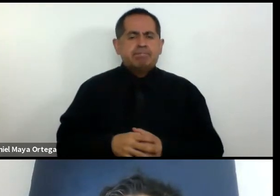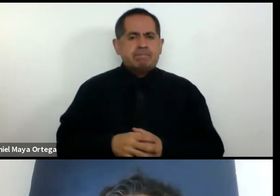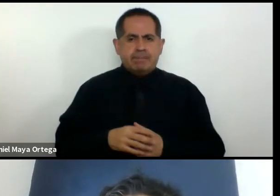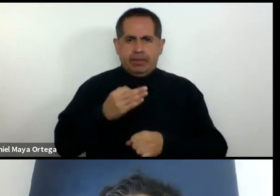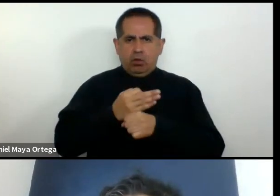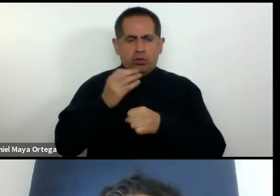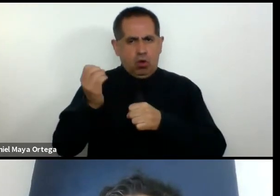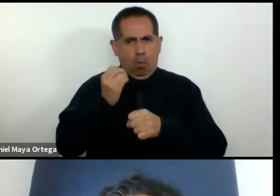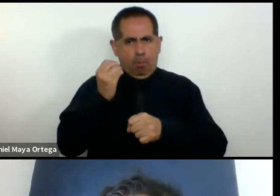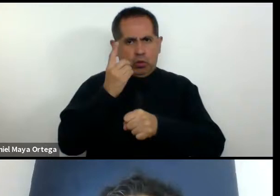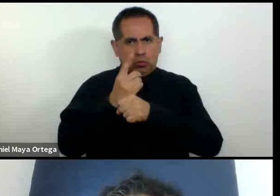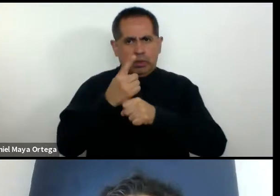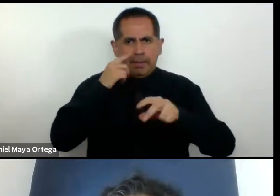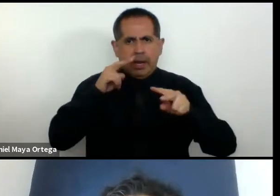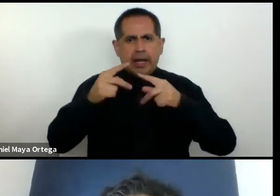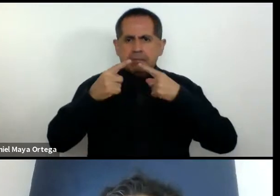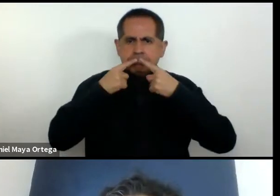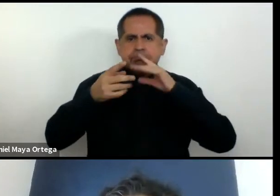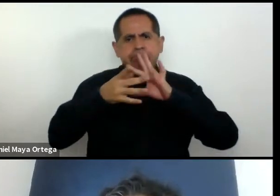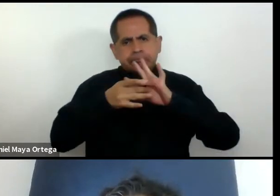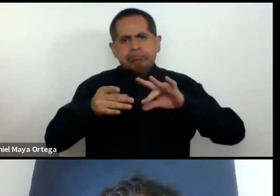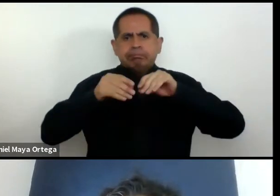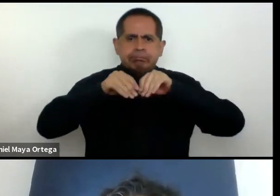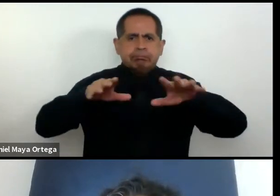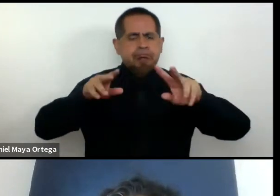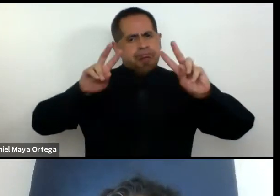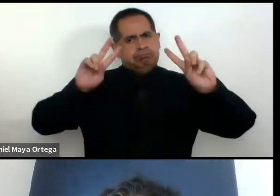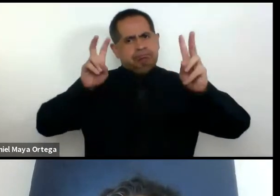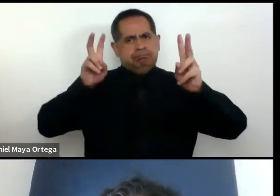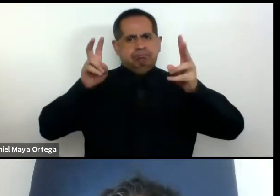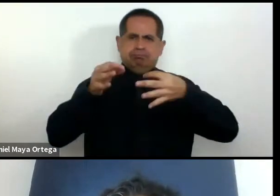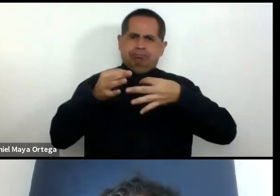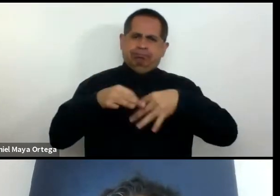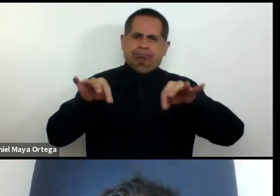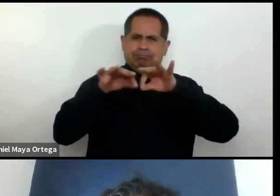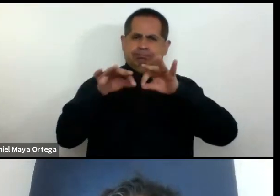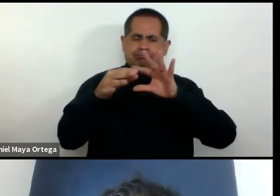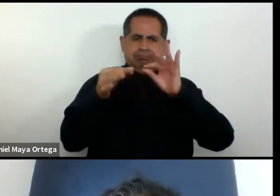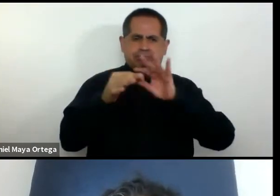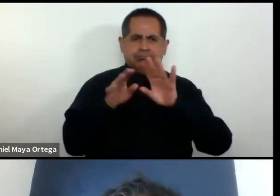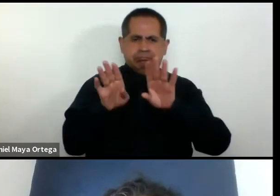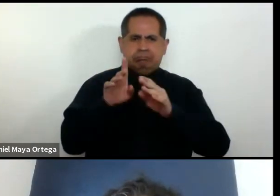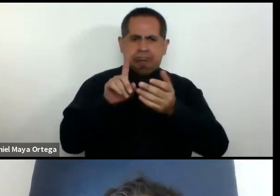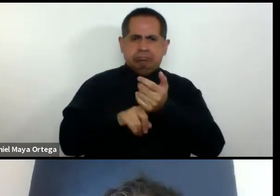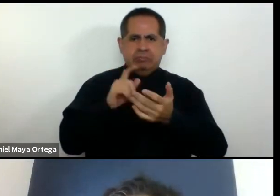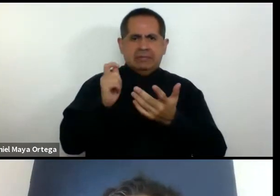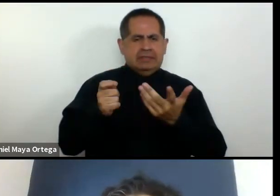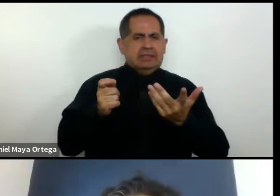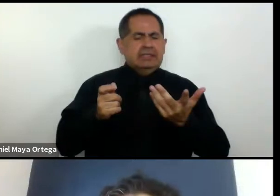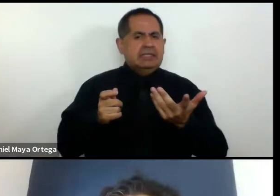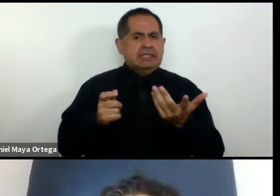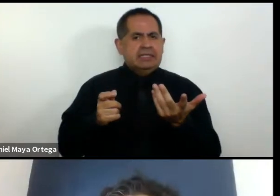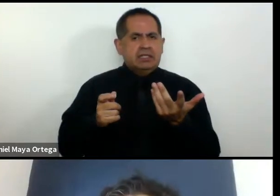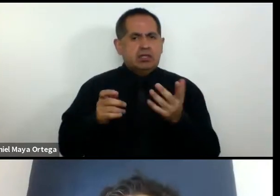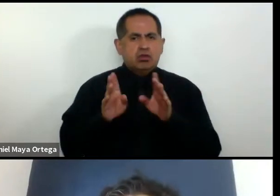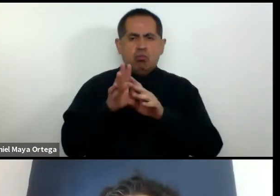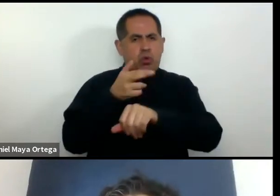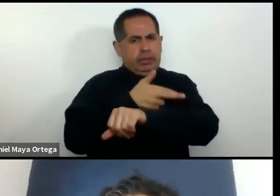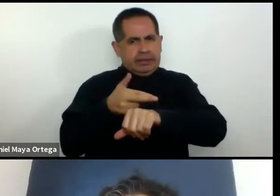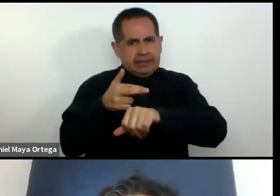la oportunidad de comunicarme en este tema tan importante, precisamente de los